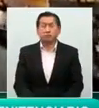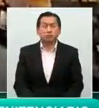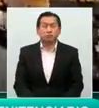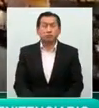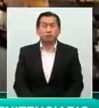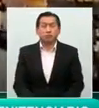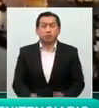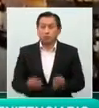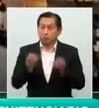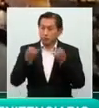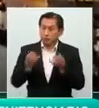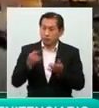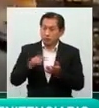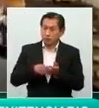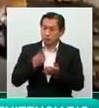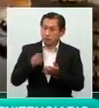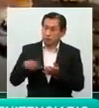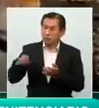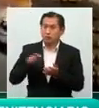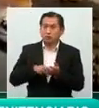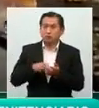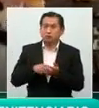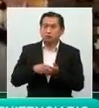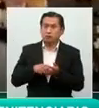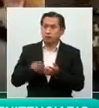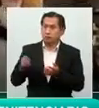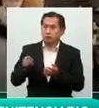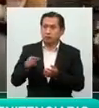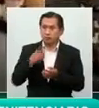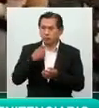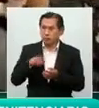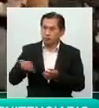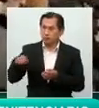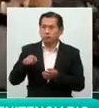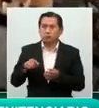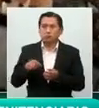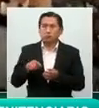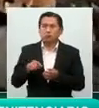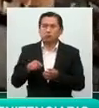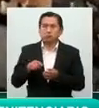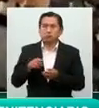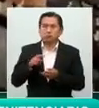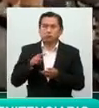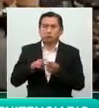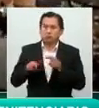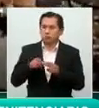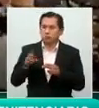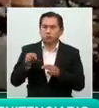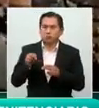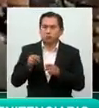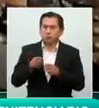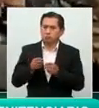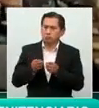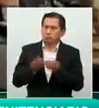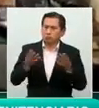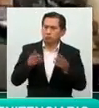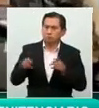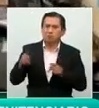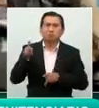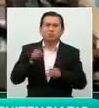Bueno, el informe de seguridad penitenciaria solo no nos indica con números, sino con una cantidad de privadas de